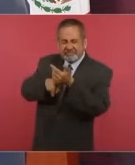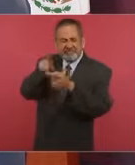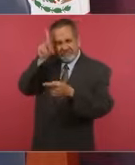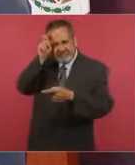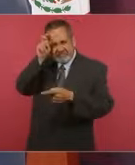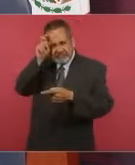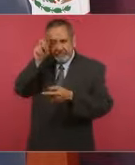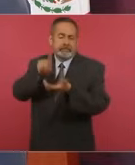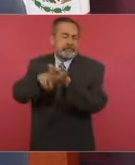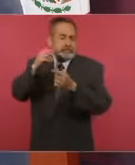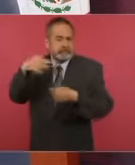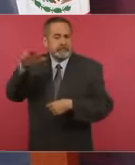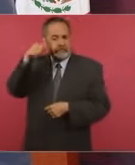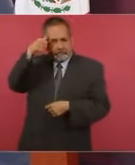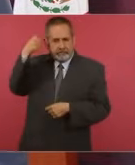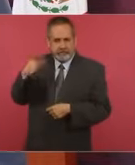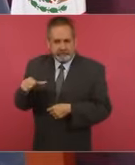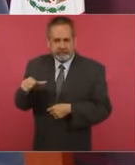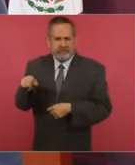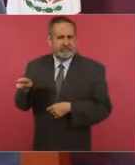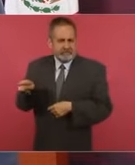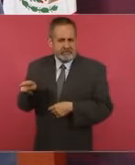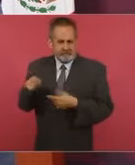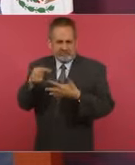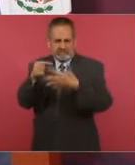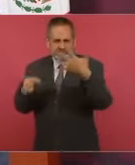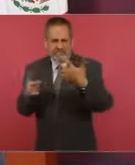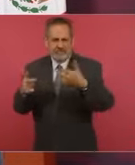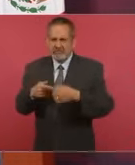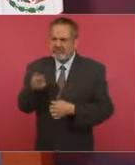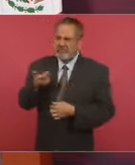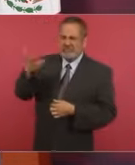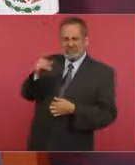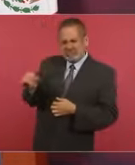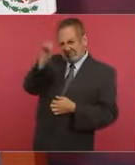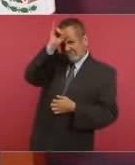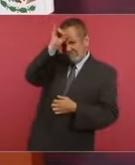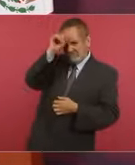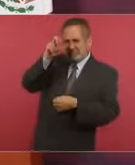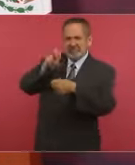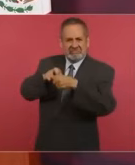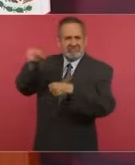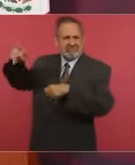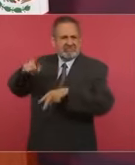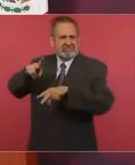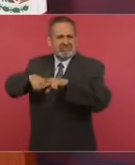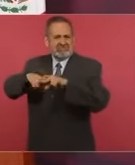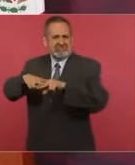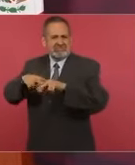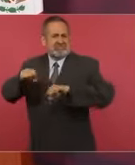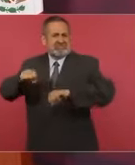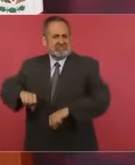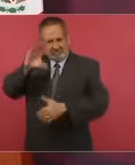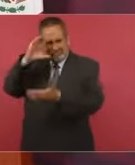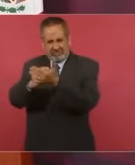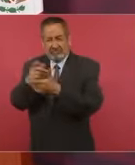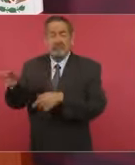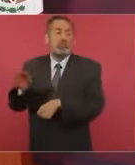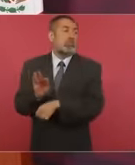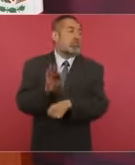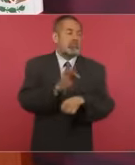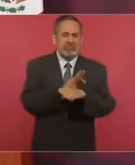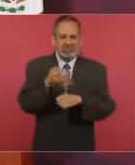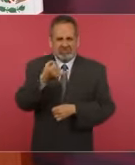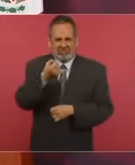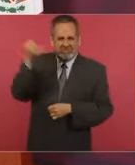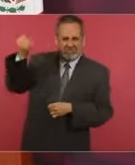la envidia era un pecado capital. Habría que informarle al imbécil ese que está en Roma, ¿sí? Que defiende la justicia social,